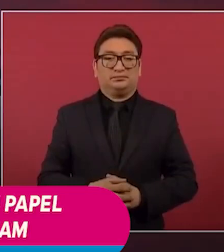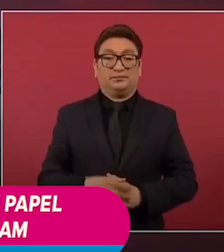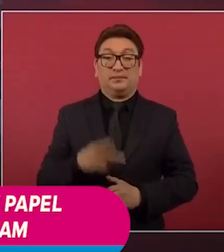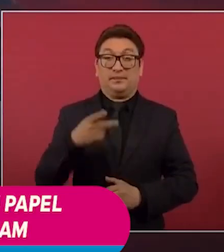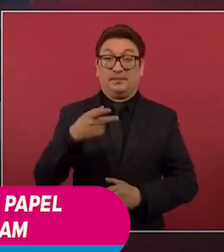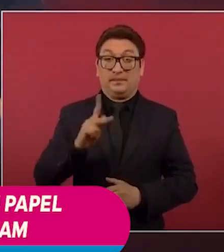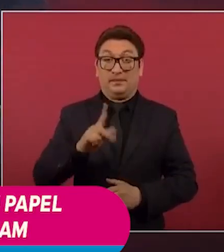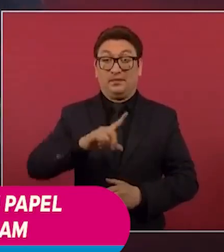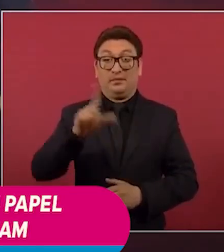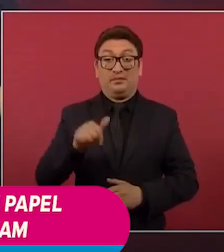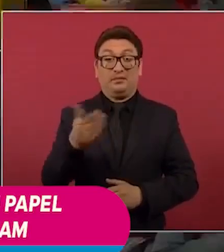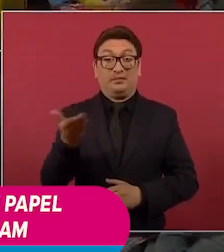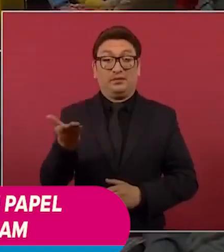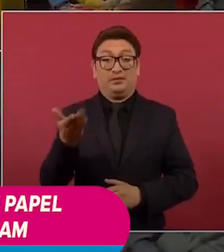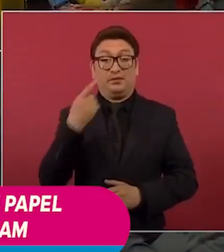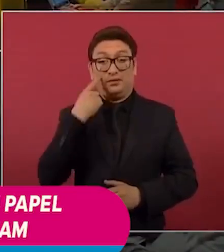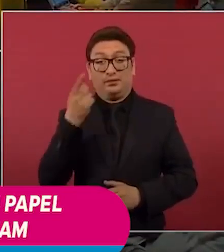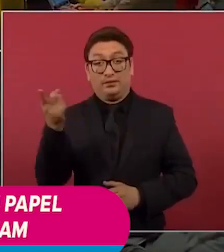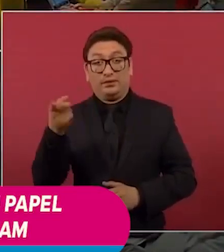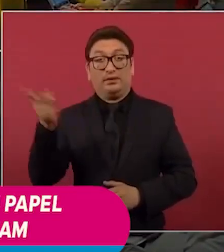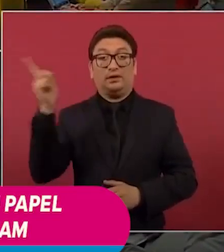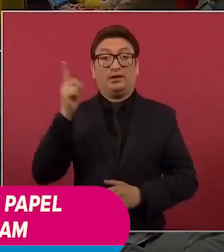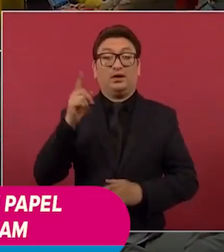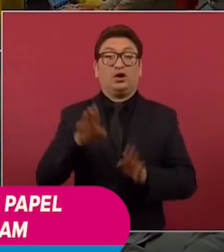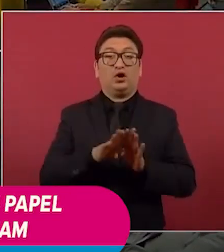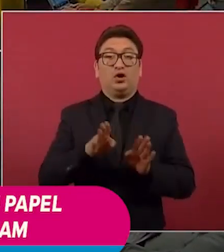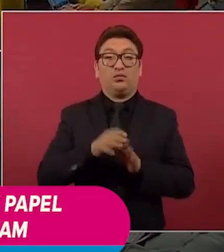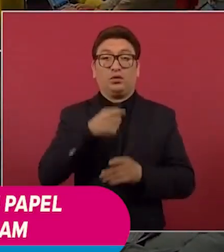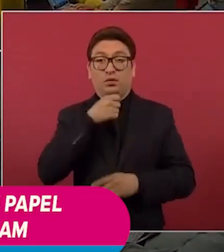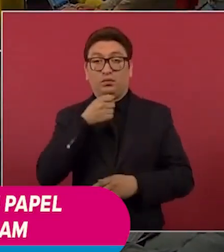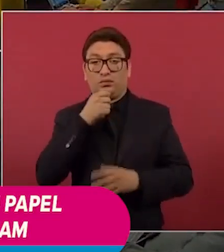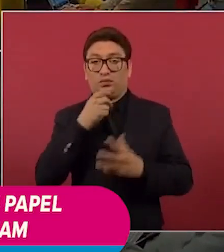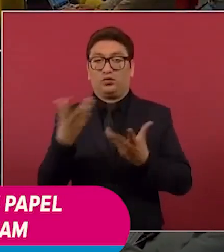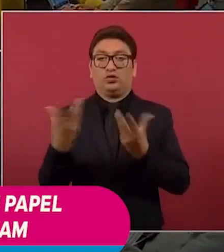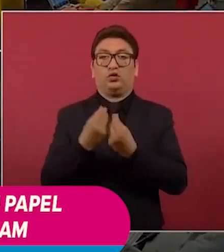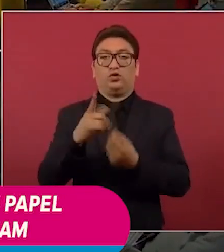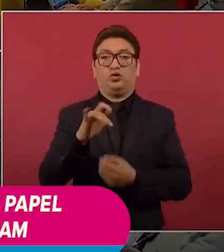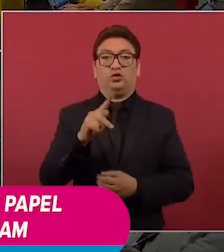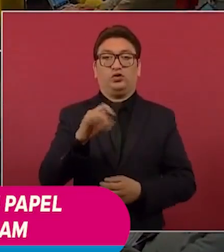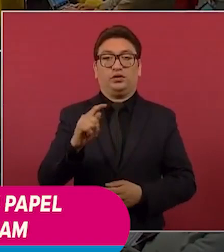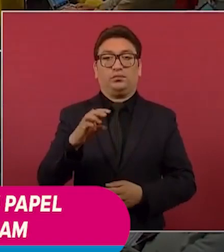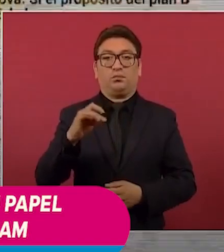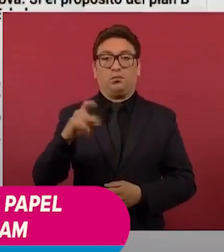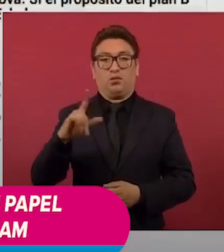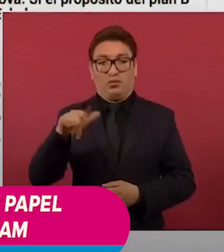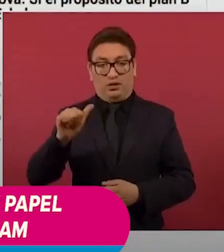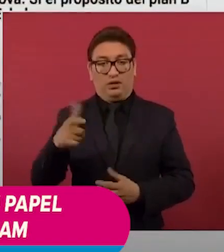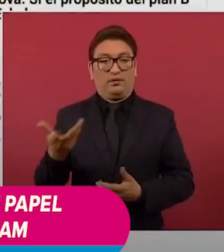Pero luego irse de comentarista con Loret de Mola.